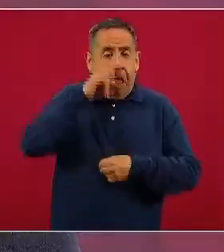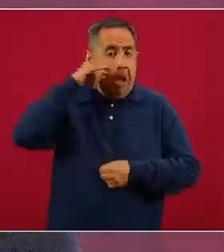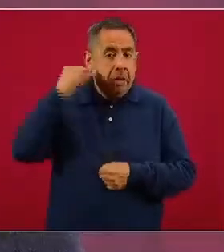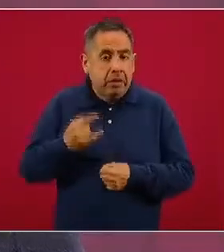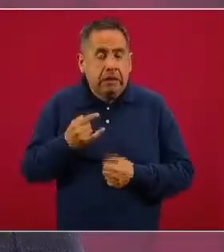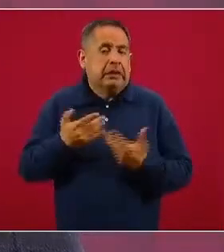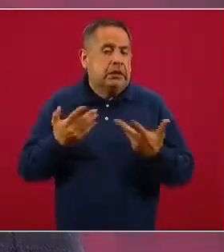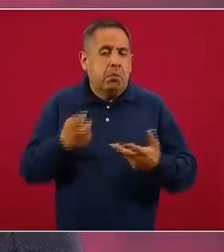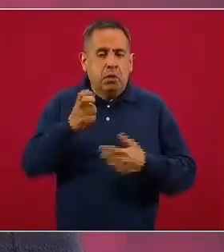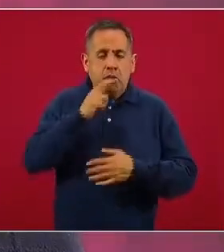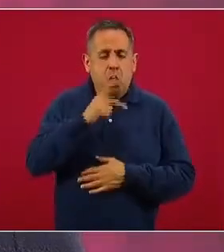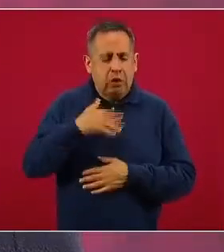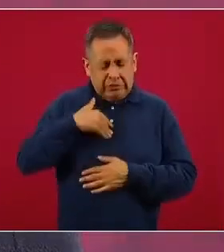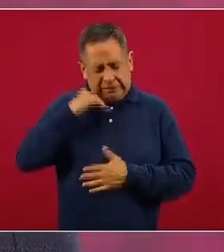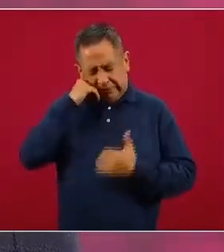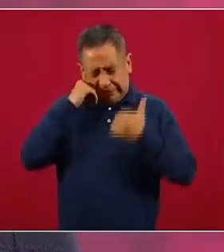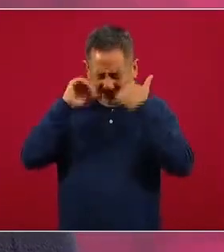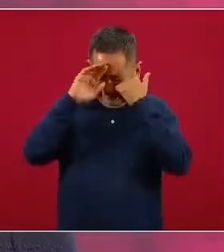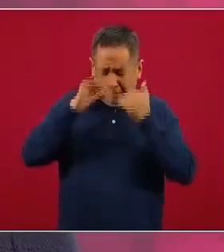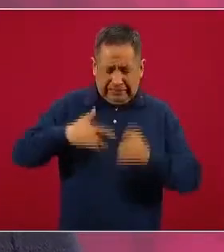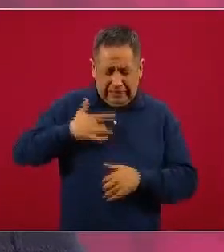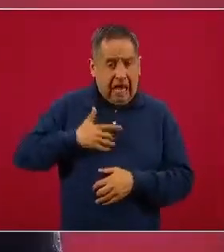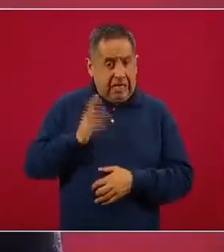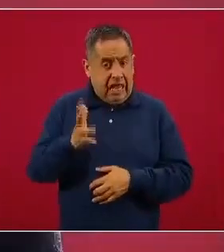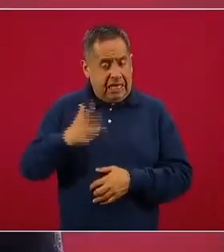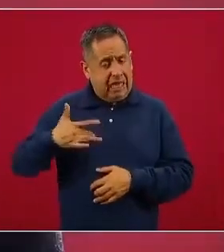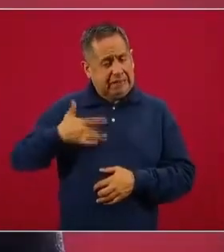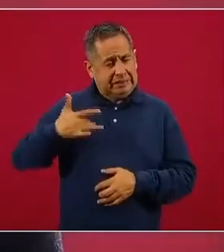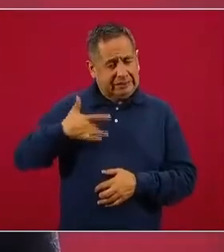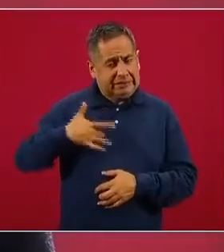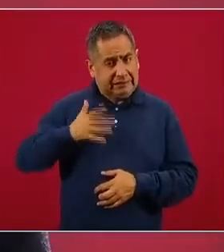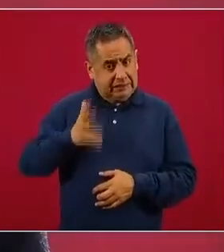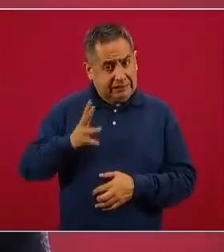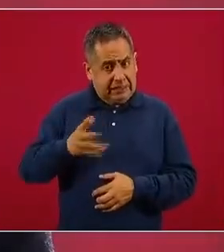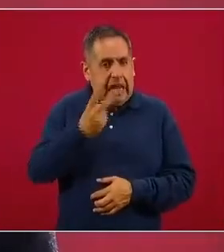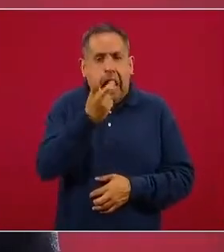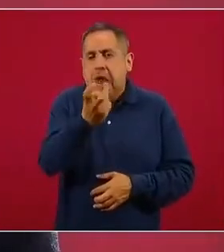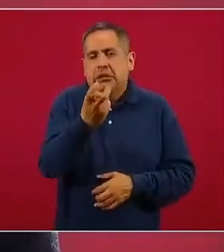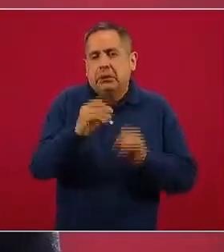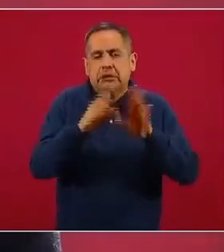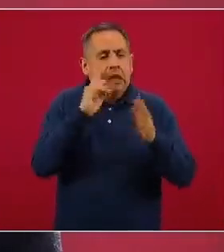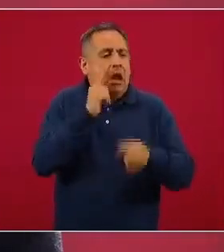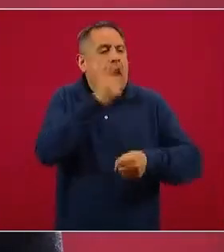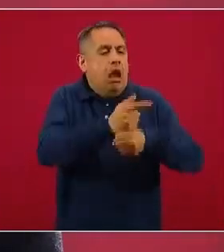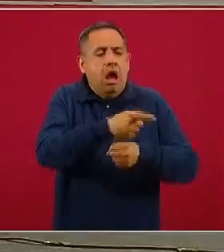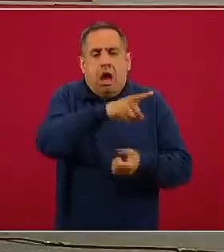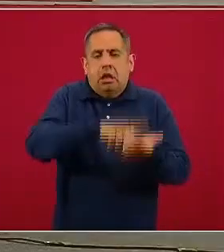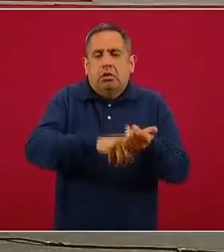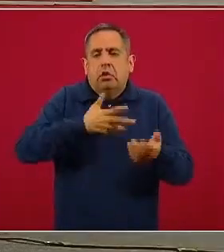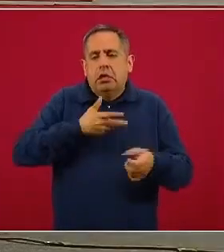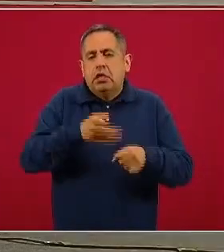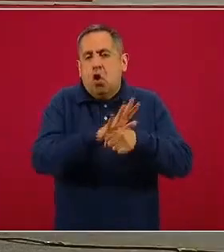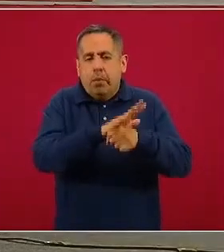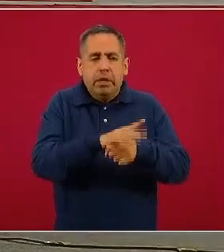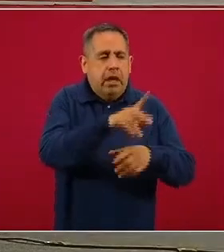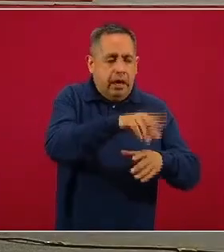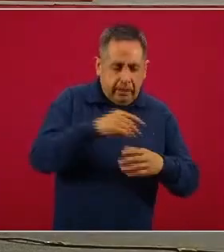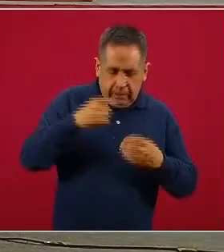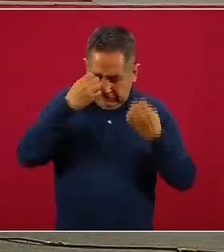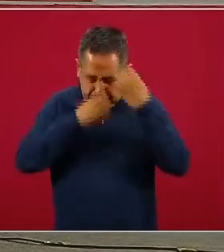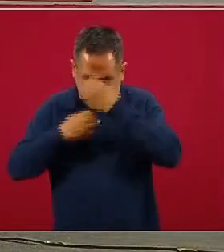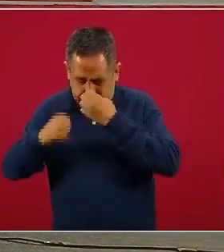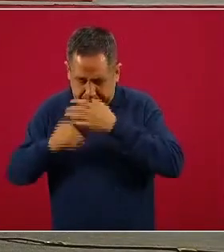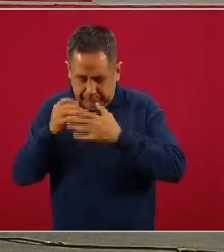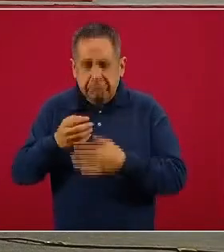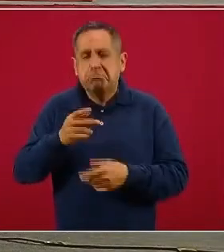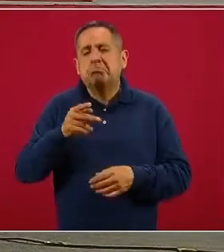es cuando estoy con síntomas, porque los síntomas es precisamente una manifestación de la enfermedad, y eso normalmente